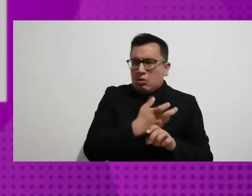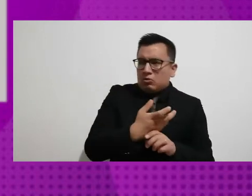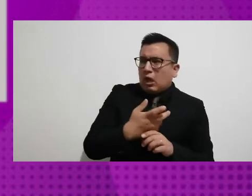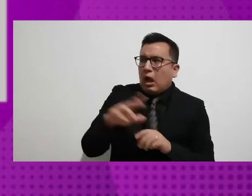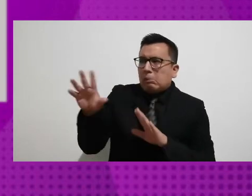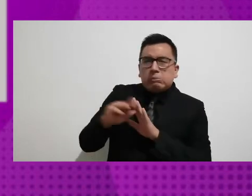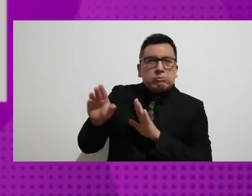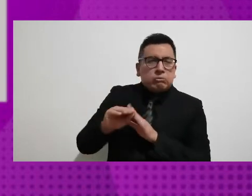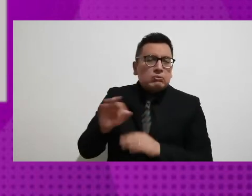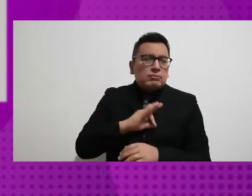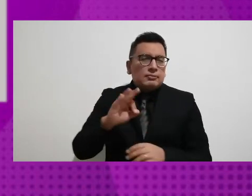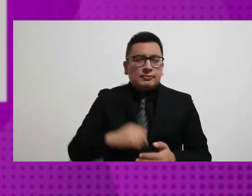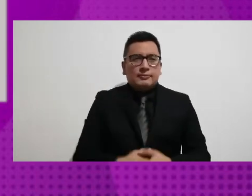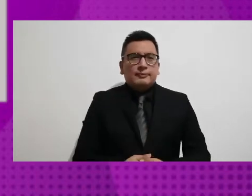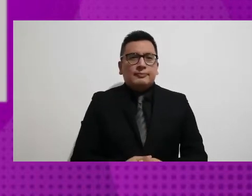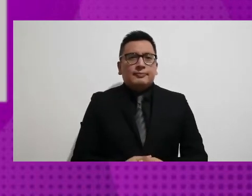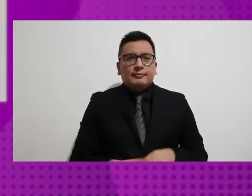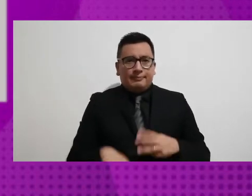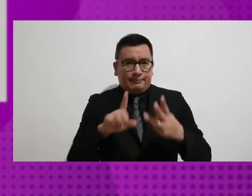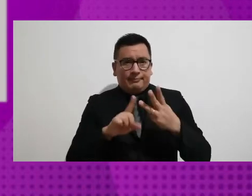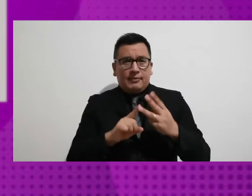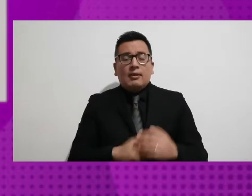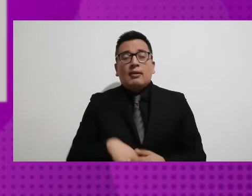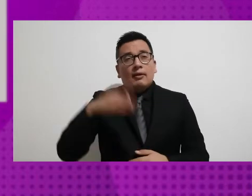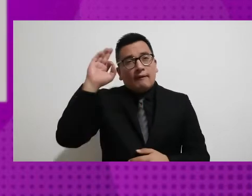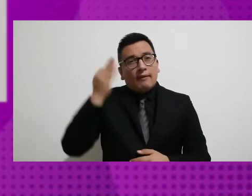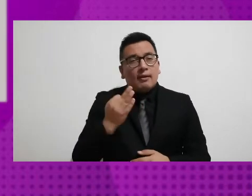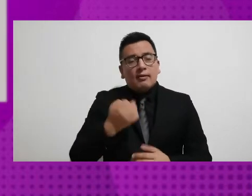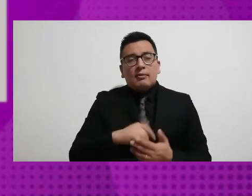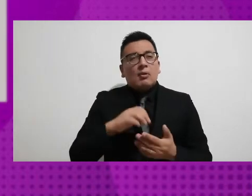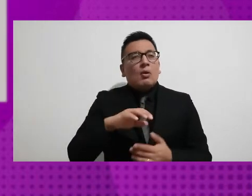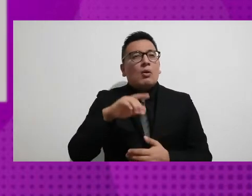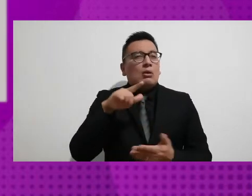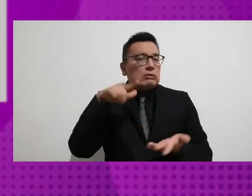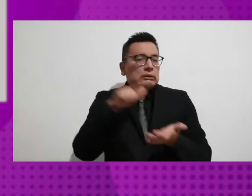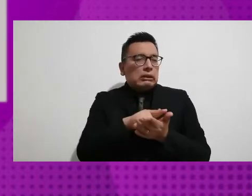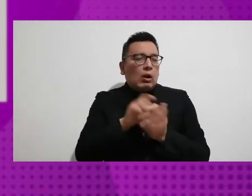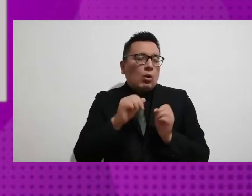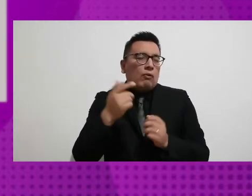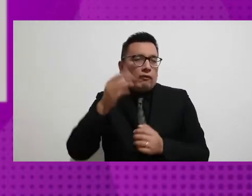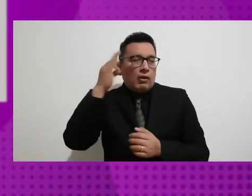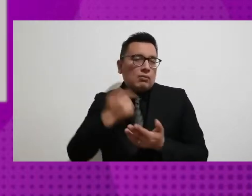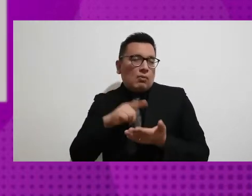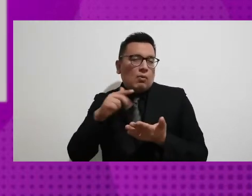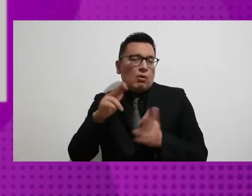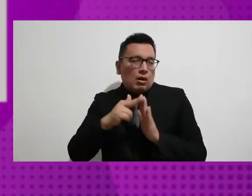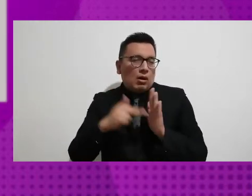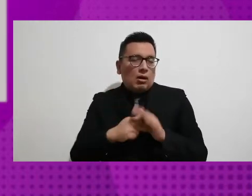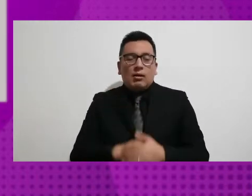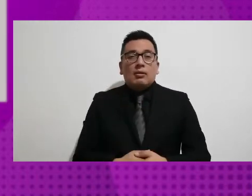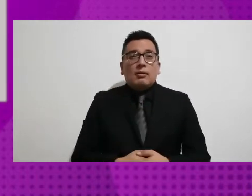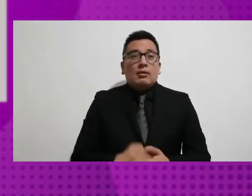Federalismo competitivo y de ejecución. En el modelo competitivo se maximiza la autonomía de las